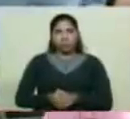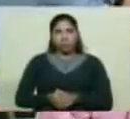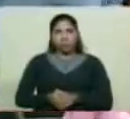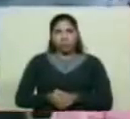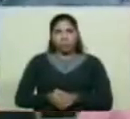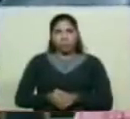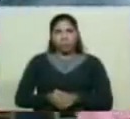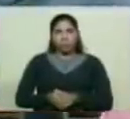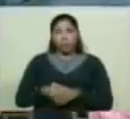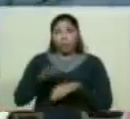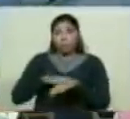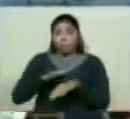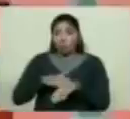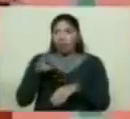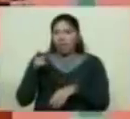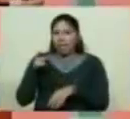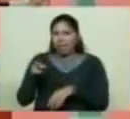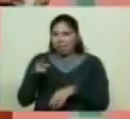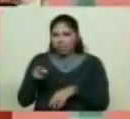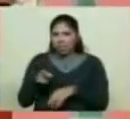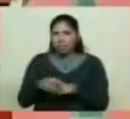porque ahí está